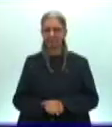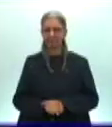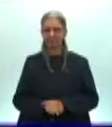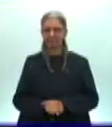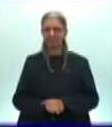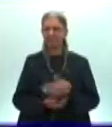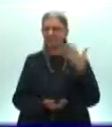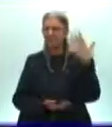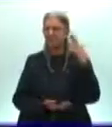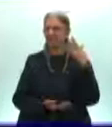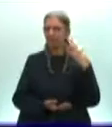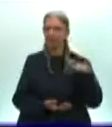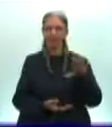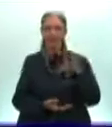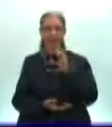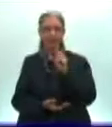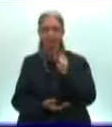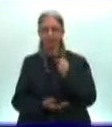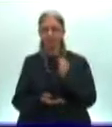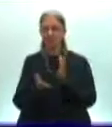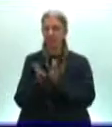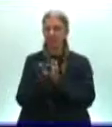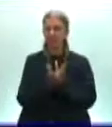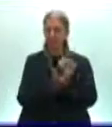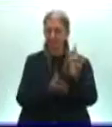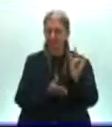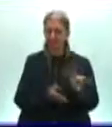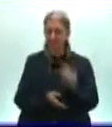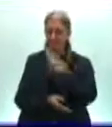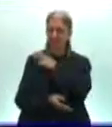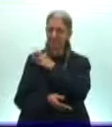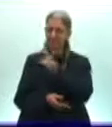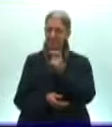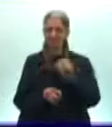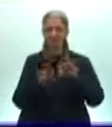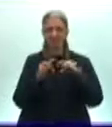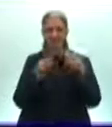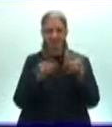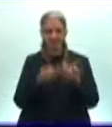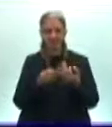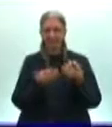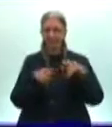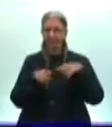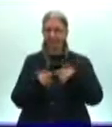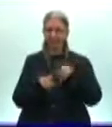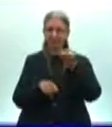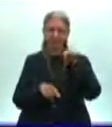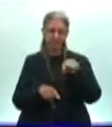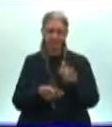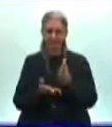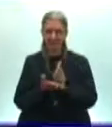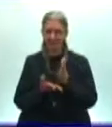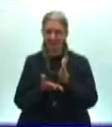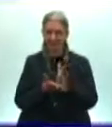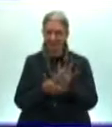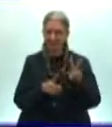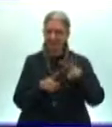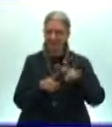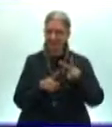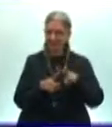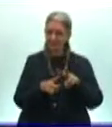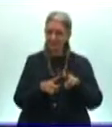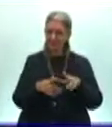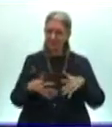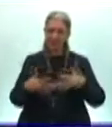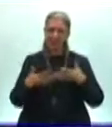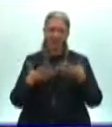Un saludo a todos los estudiantes, profesores y familiares que nos acompañan en este tiempo televisivo